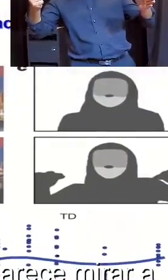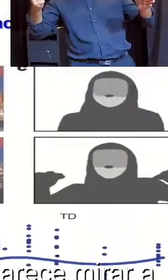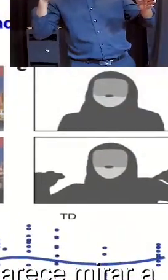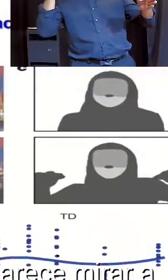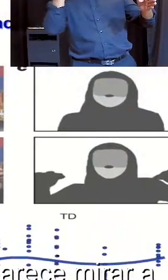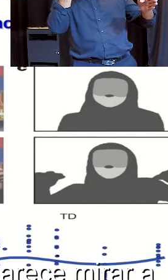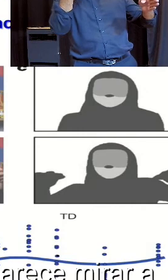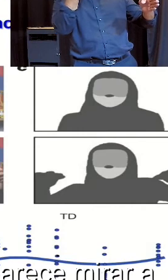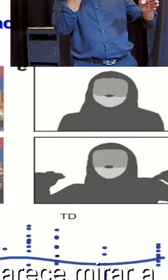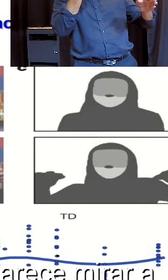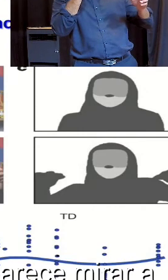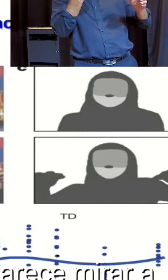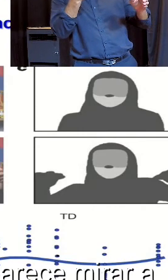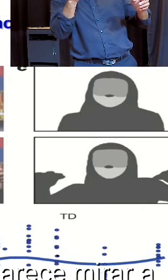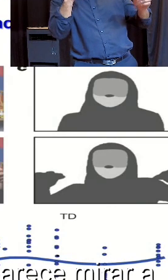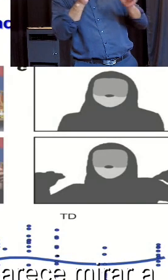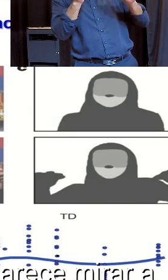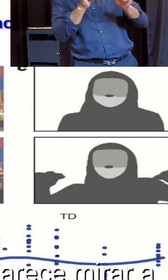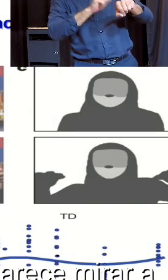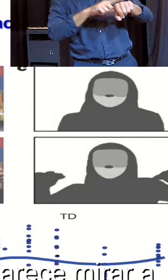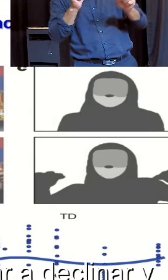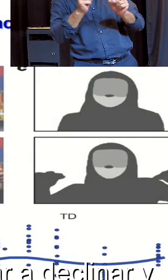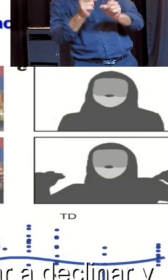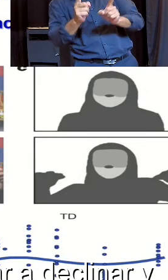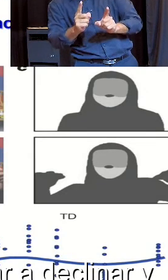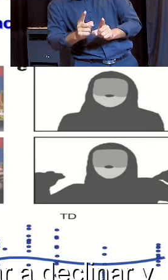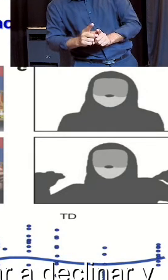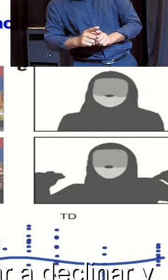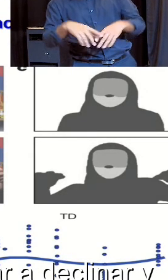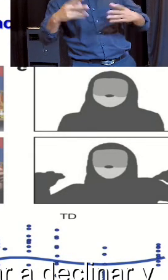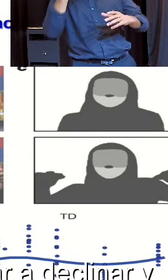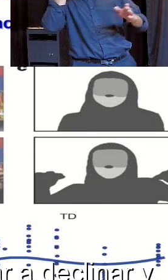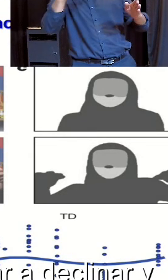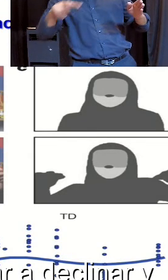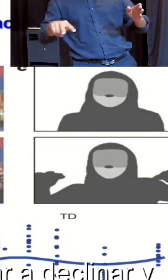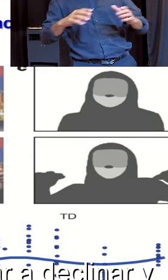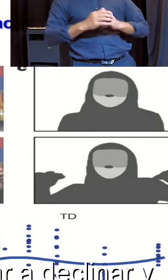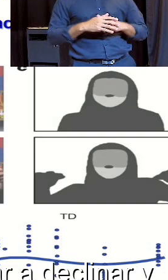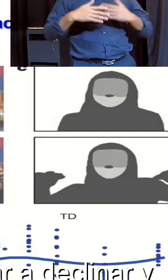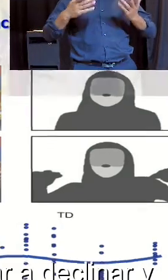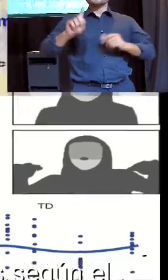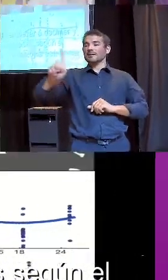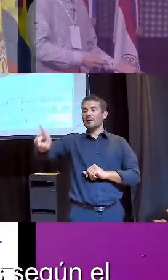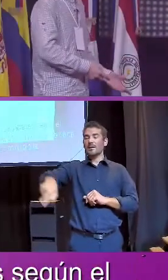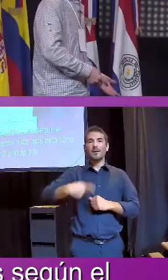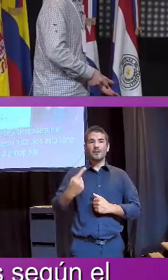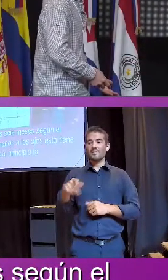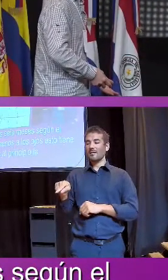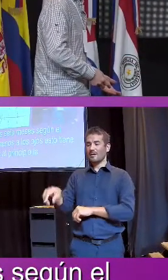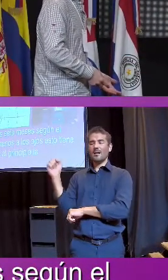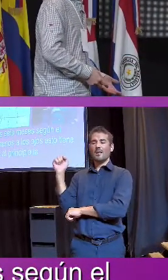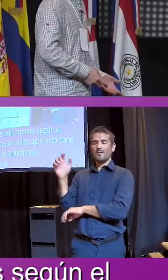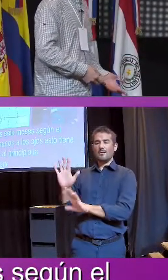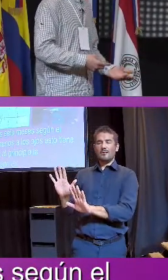vez menos a los ojos. Esto tiene, digamos, pensando en lo que les dije al principio, la consecuencia de probablemente